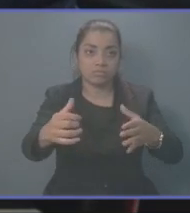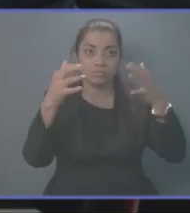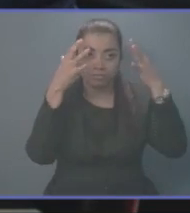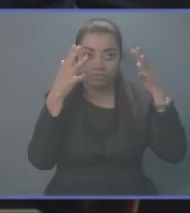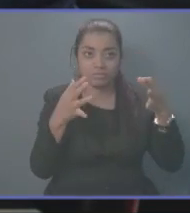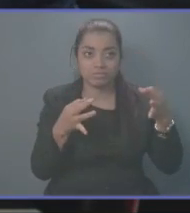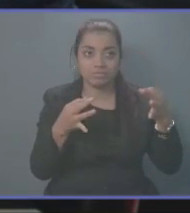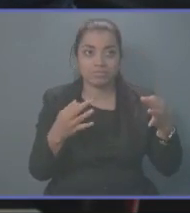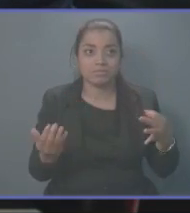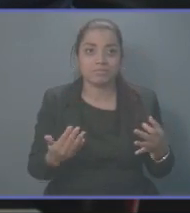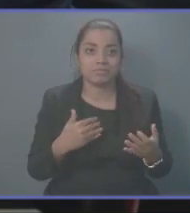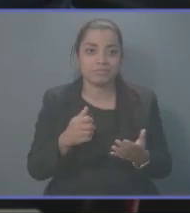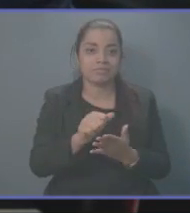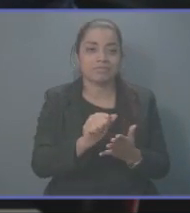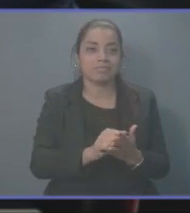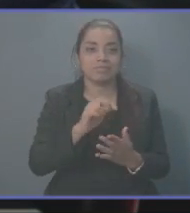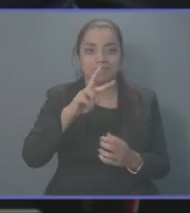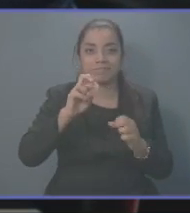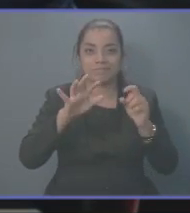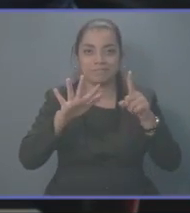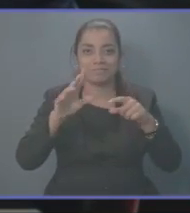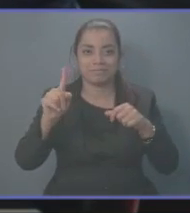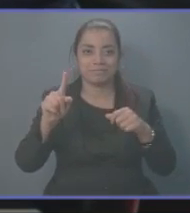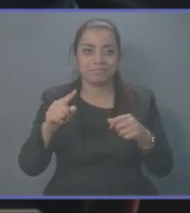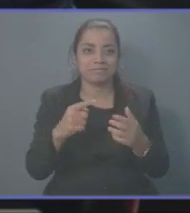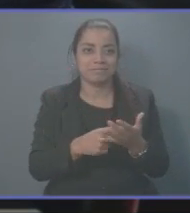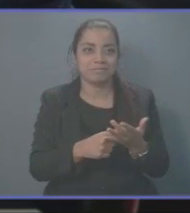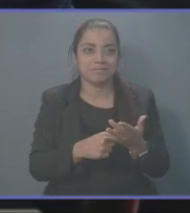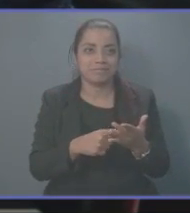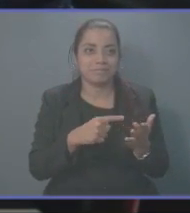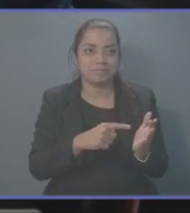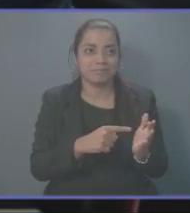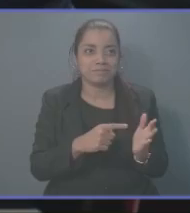número 161 favorable